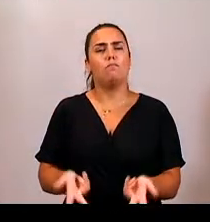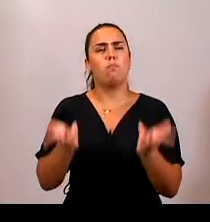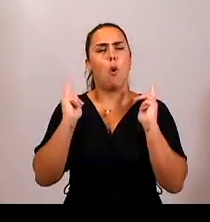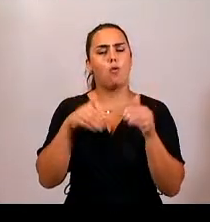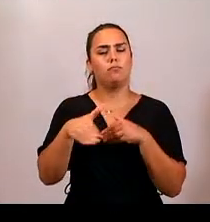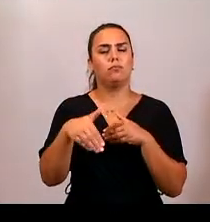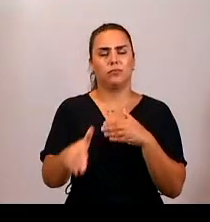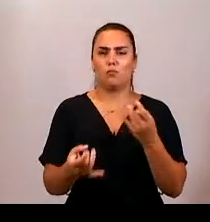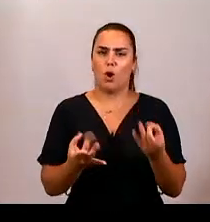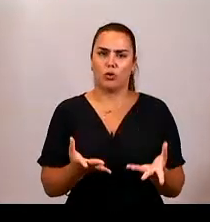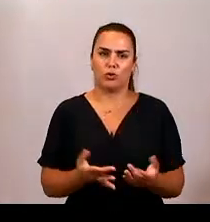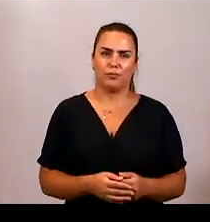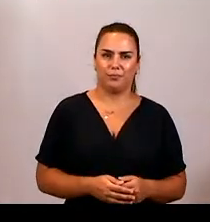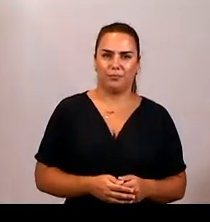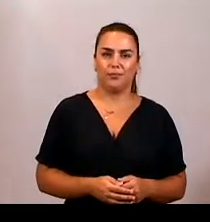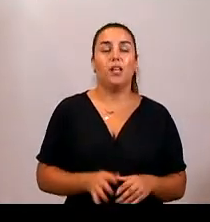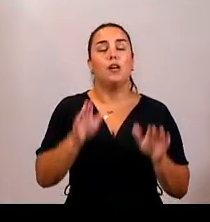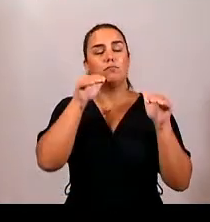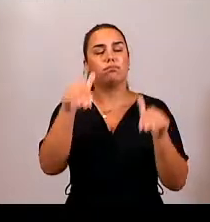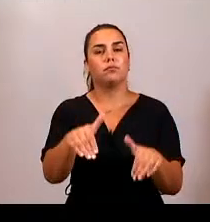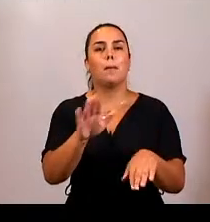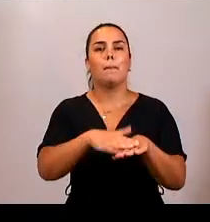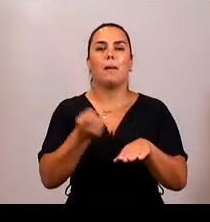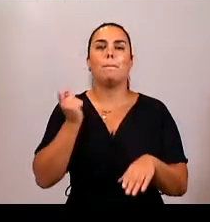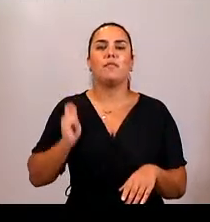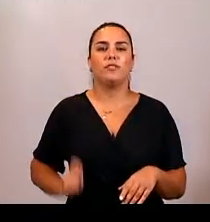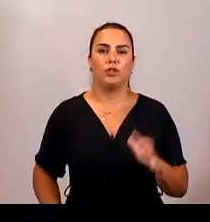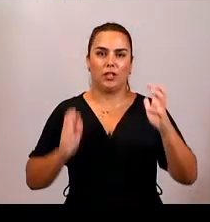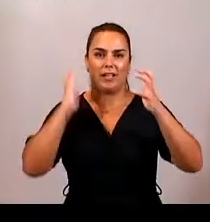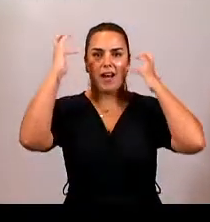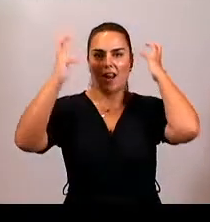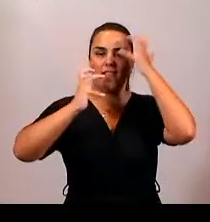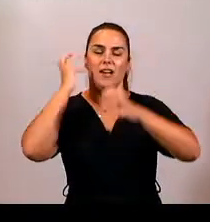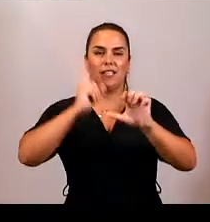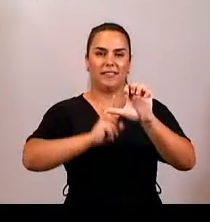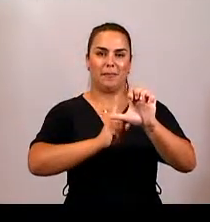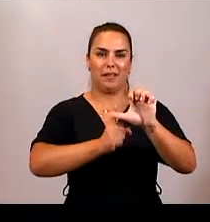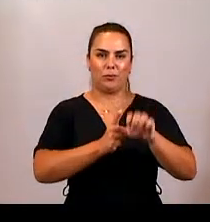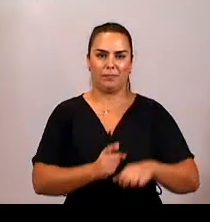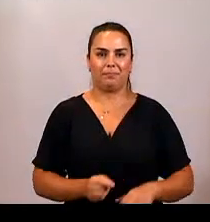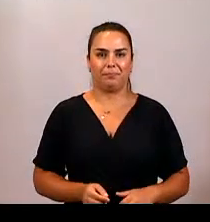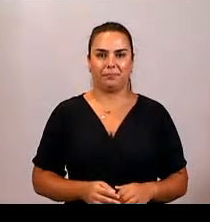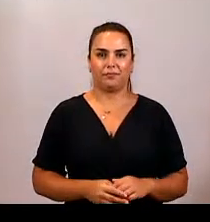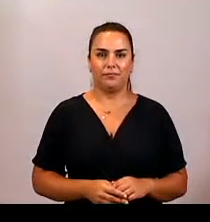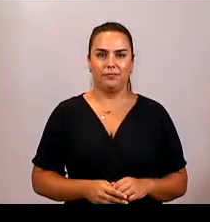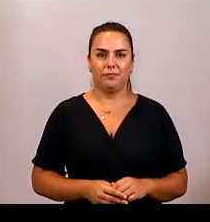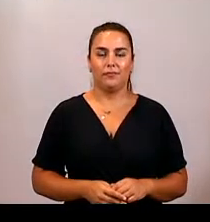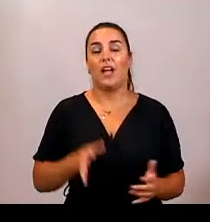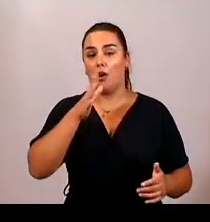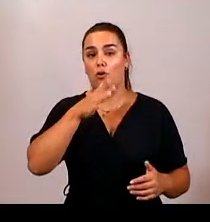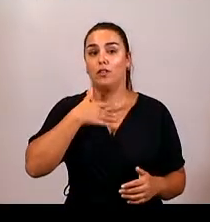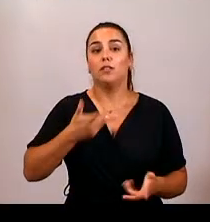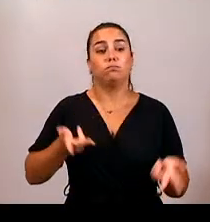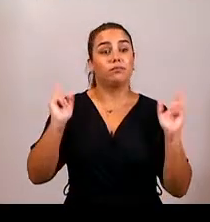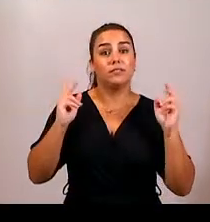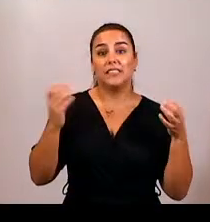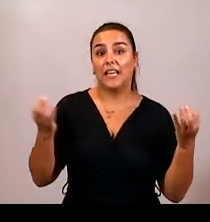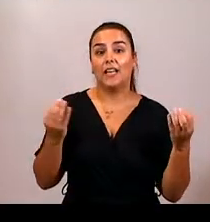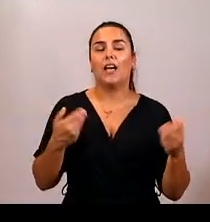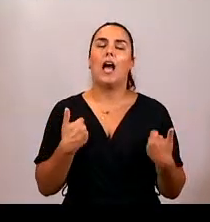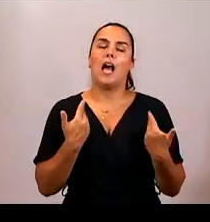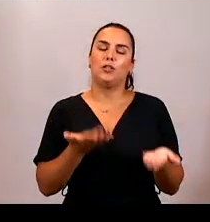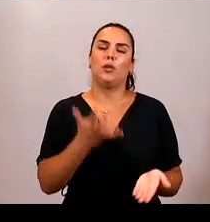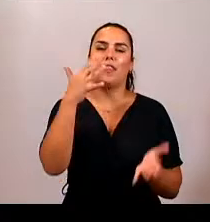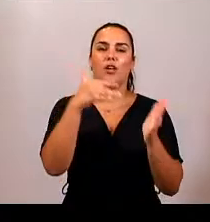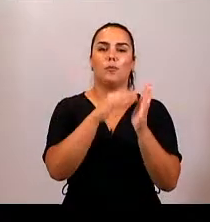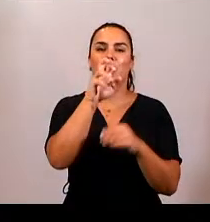próximos días. En este caso, se dirige a los profesionales de la ganadería extremeña. Vamos a conceder ayudas de hasta 5.000